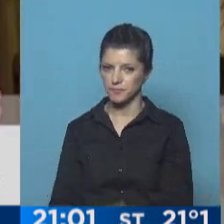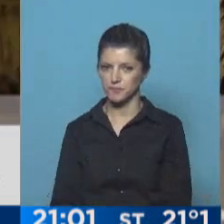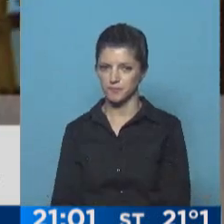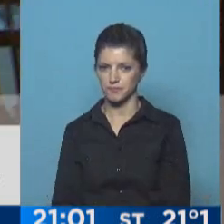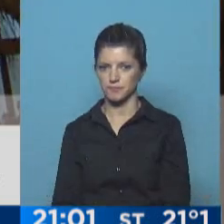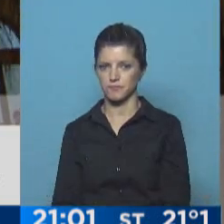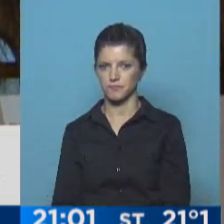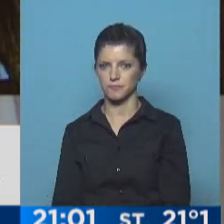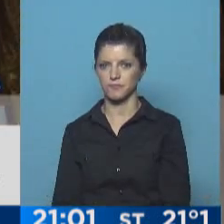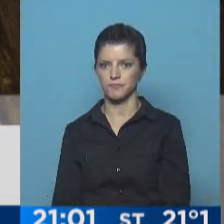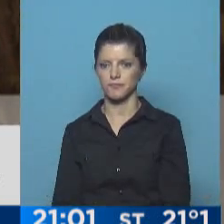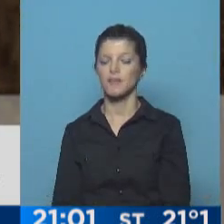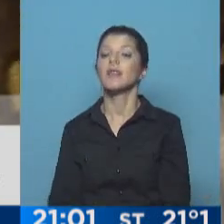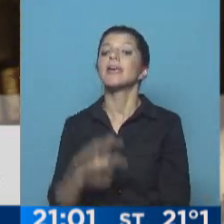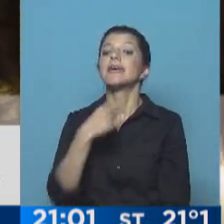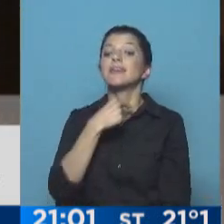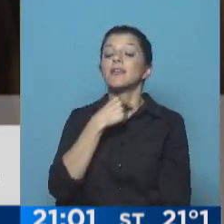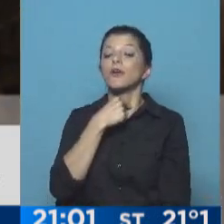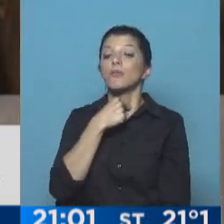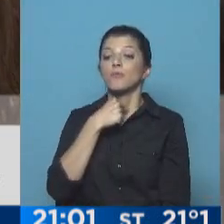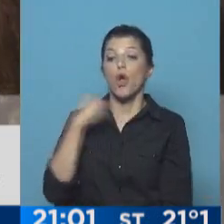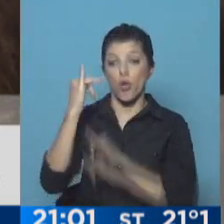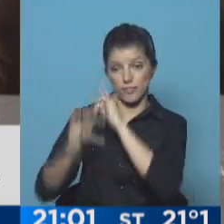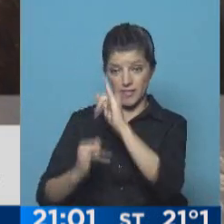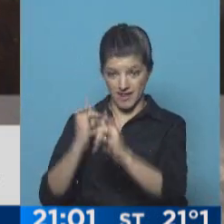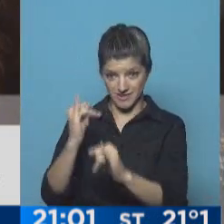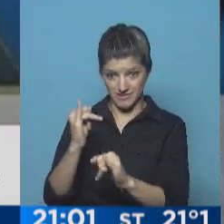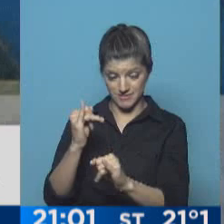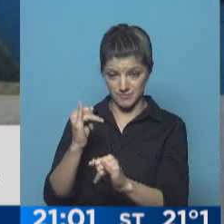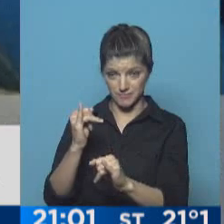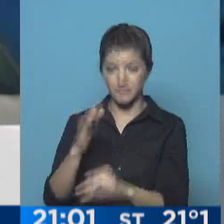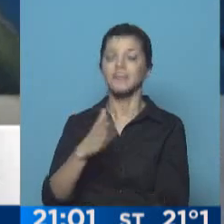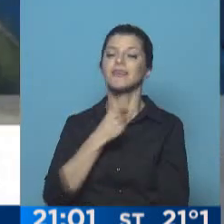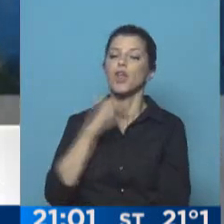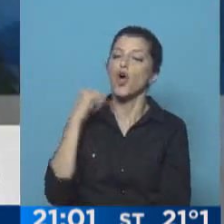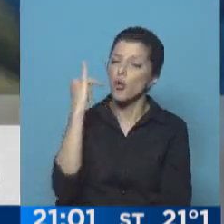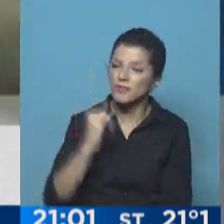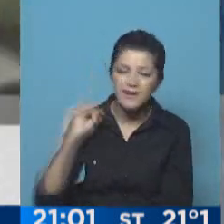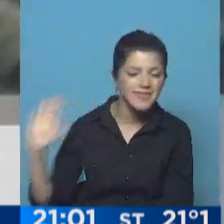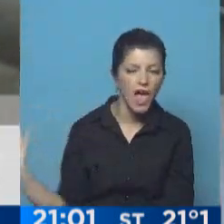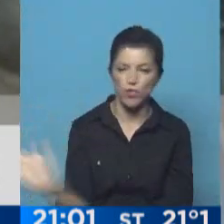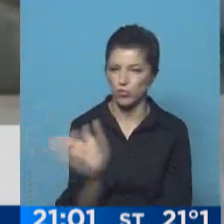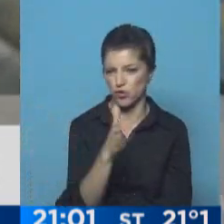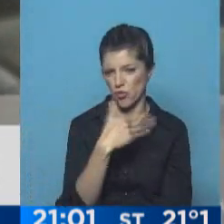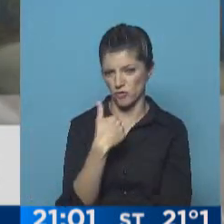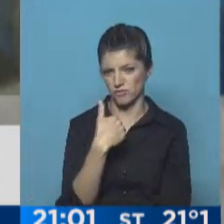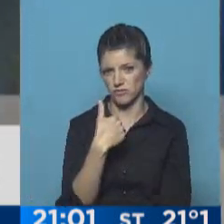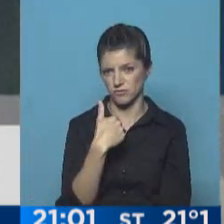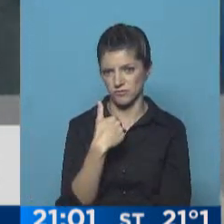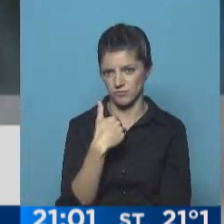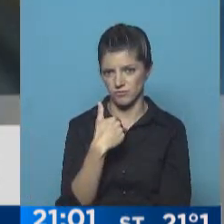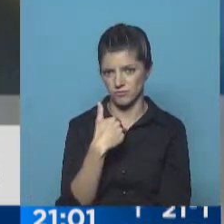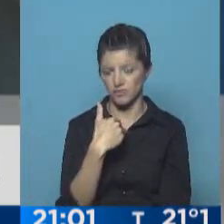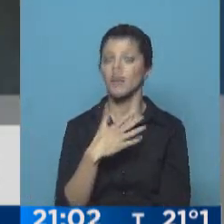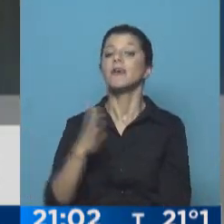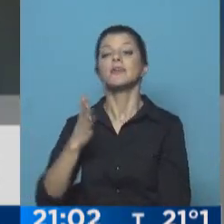decirles que mi lugar quiero decirles a todos ustedes y